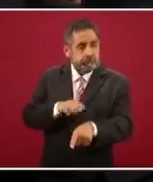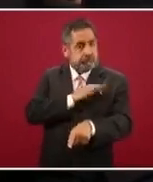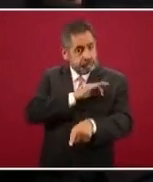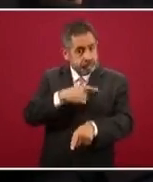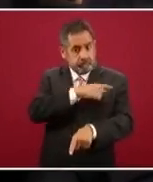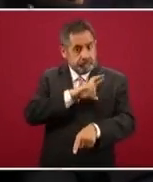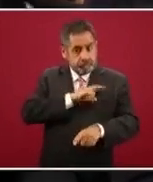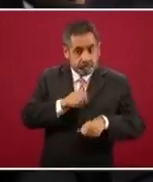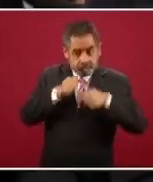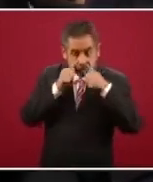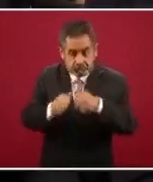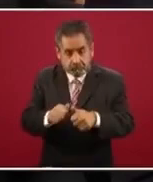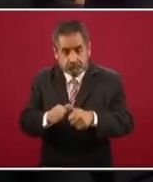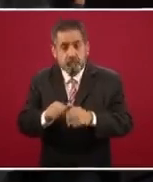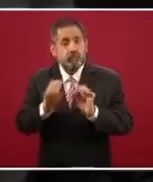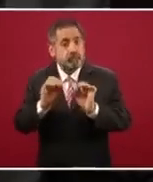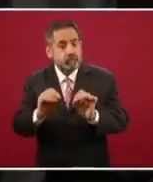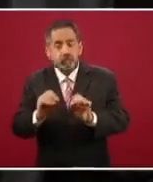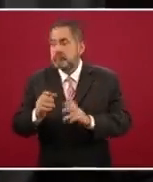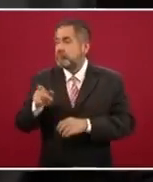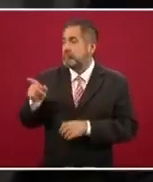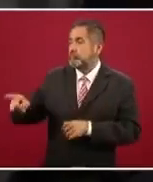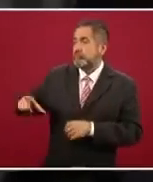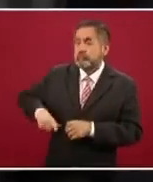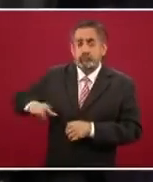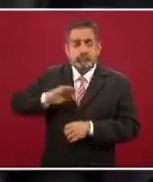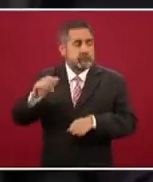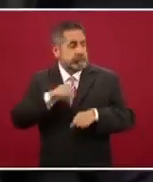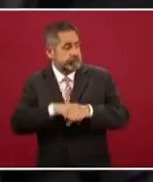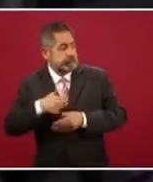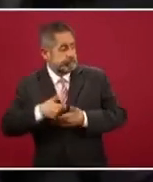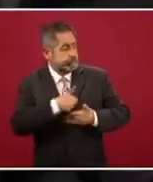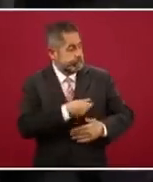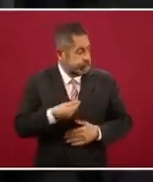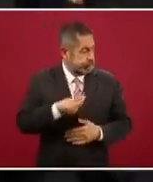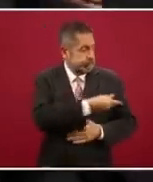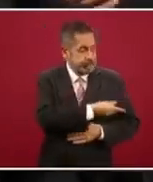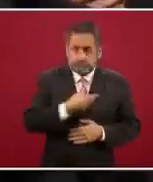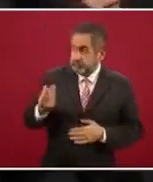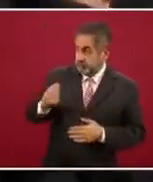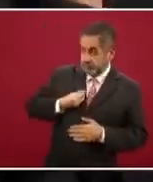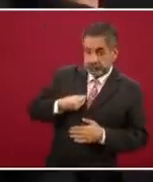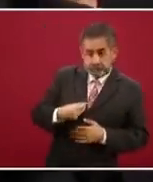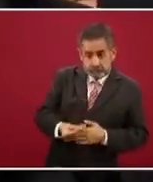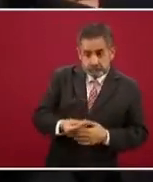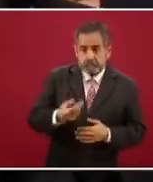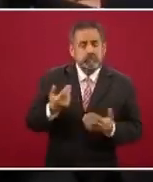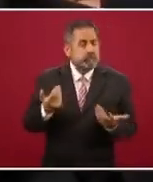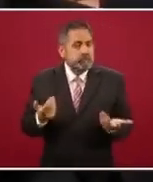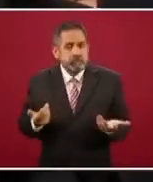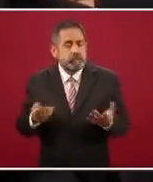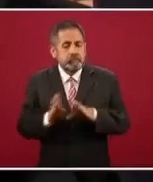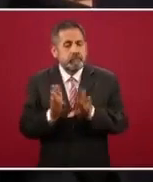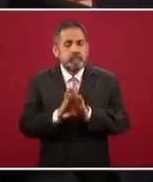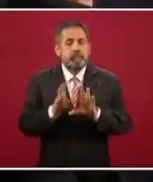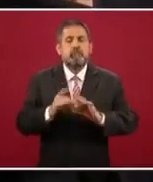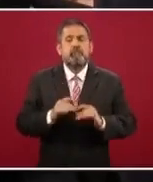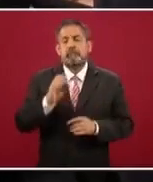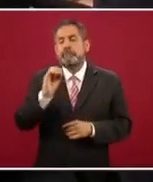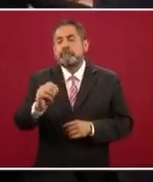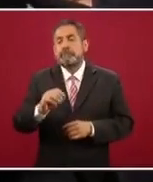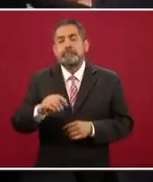gobierno federal les puede ayudar a distribuirlo? Y, por supuesto, también ellos están,